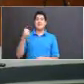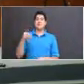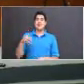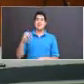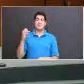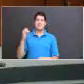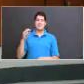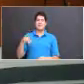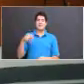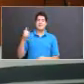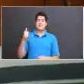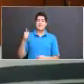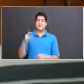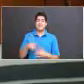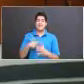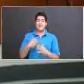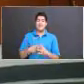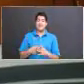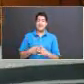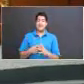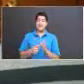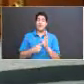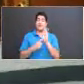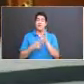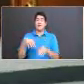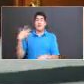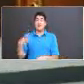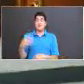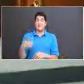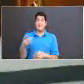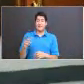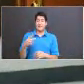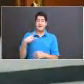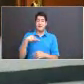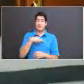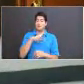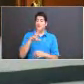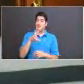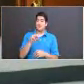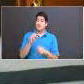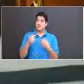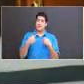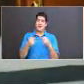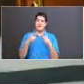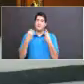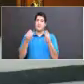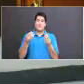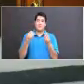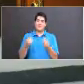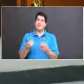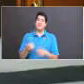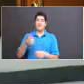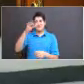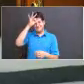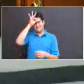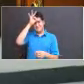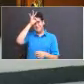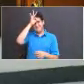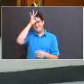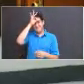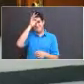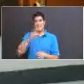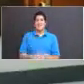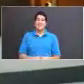Pues cuando le aparece la Ramona a uno así al balazo, entonces uno no comete tanta tontería, ¿verdad?